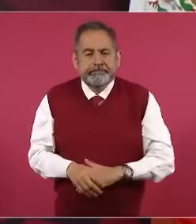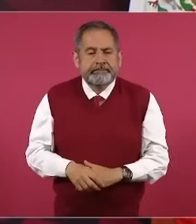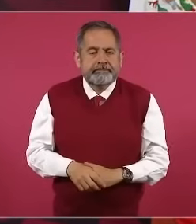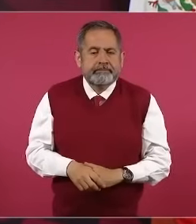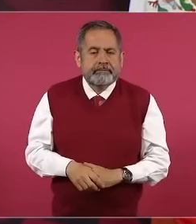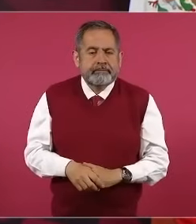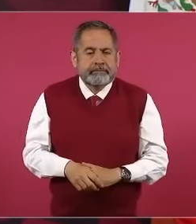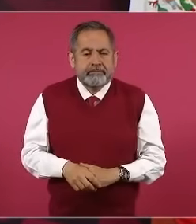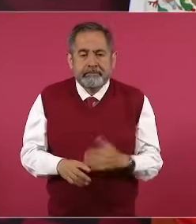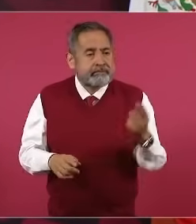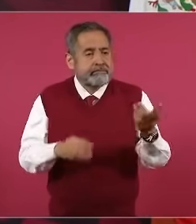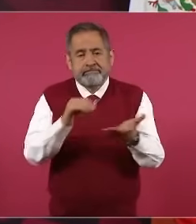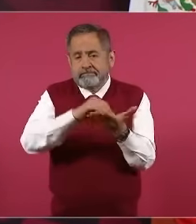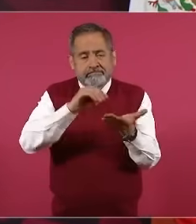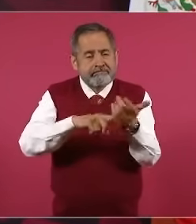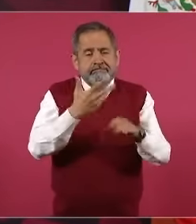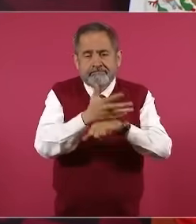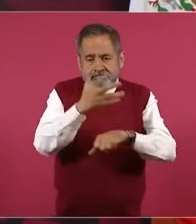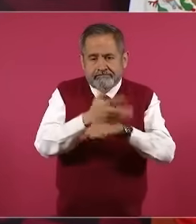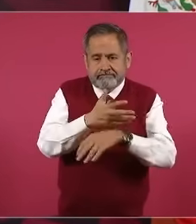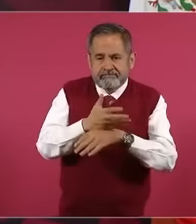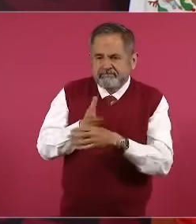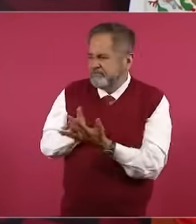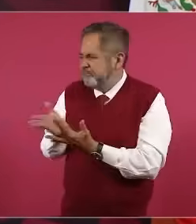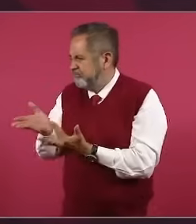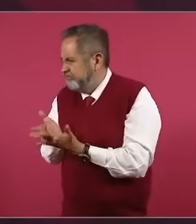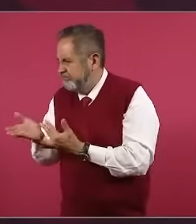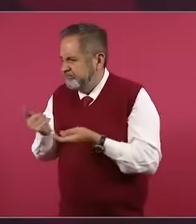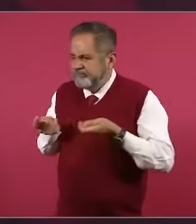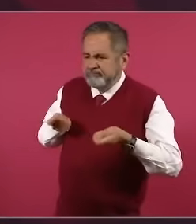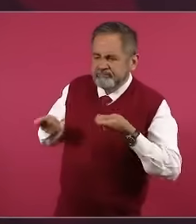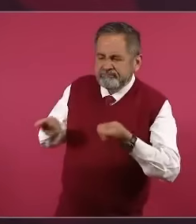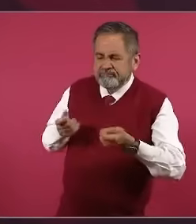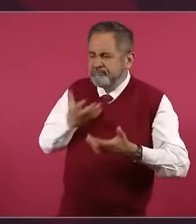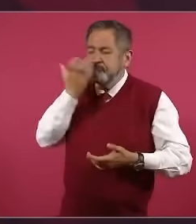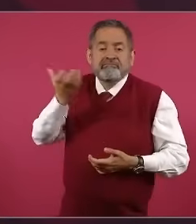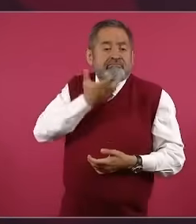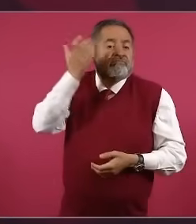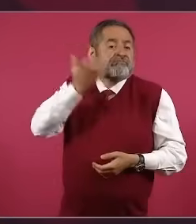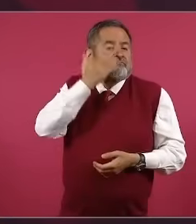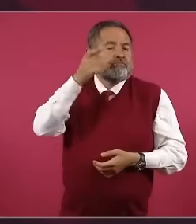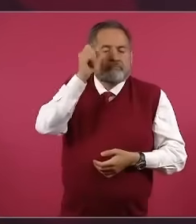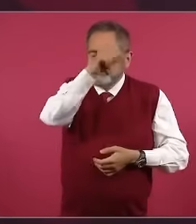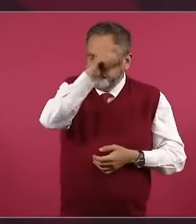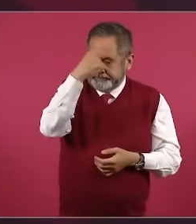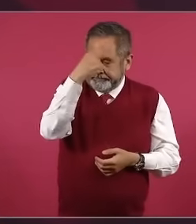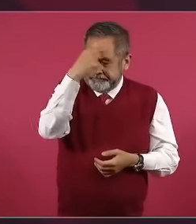No se les quita a alguno la manía